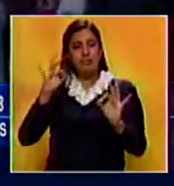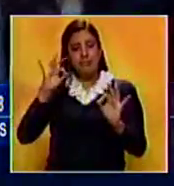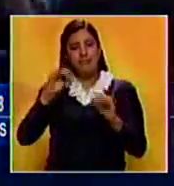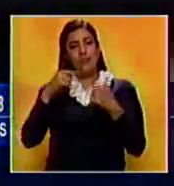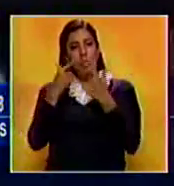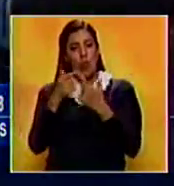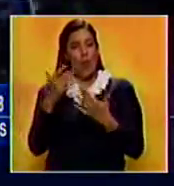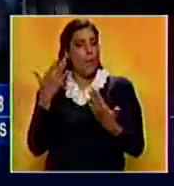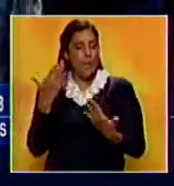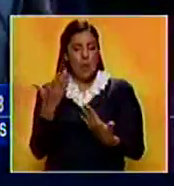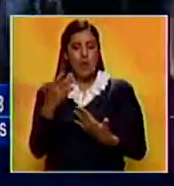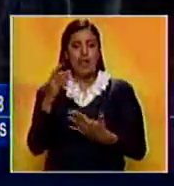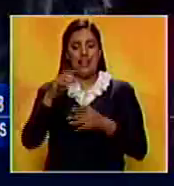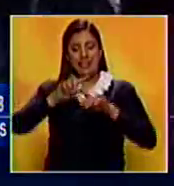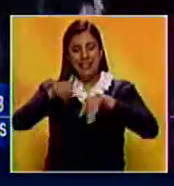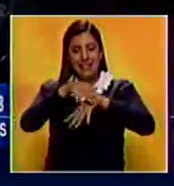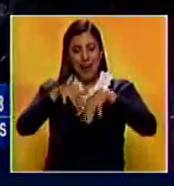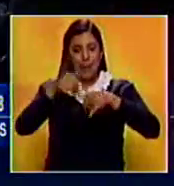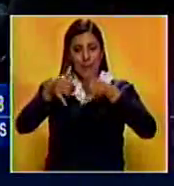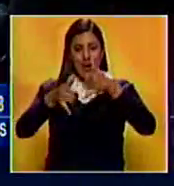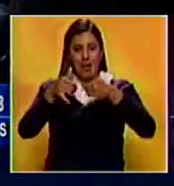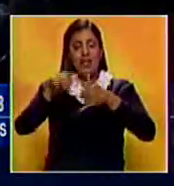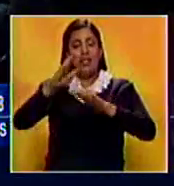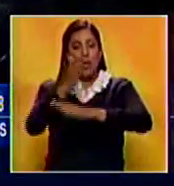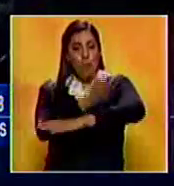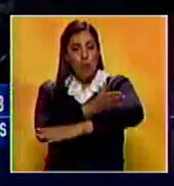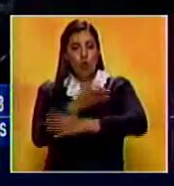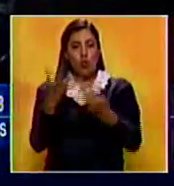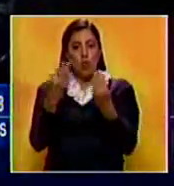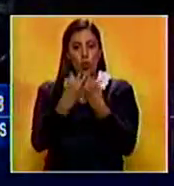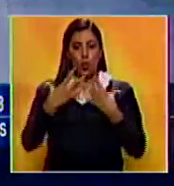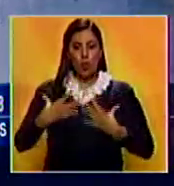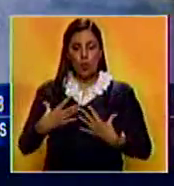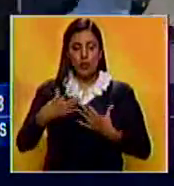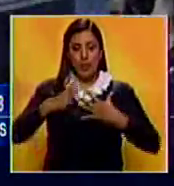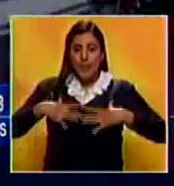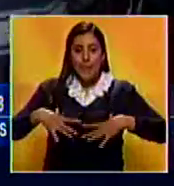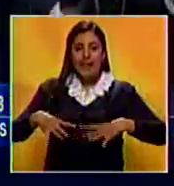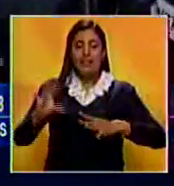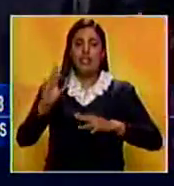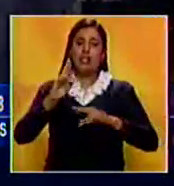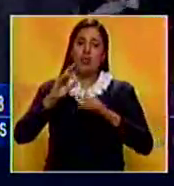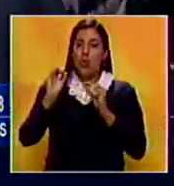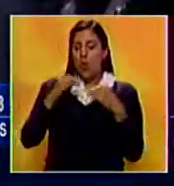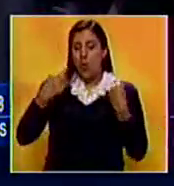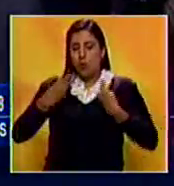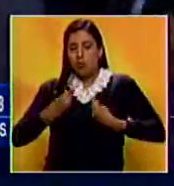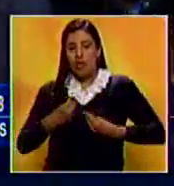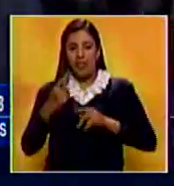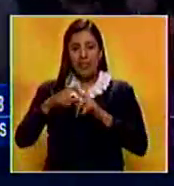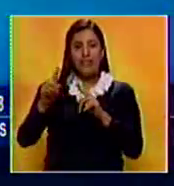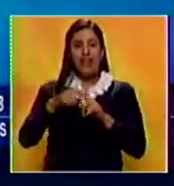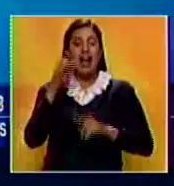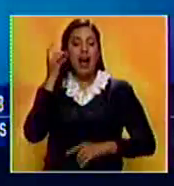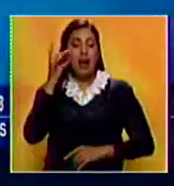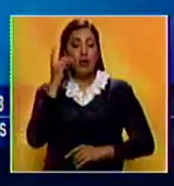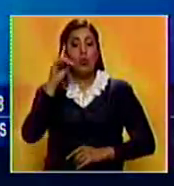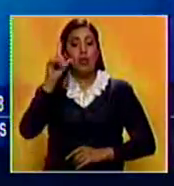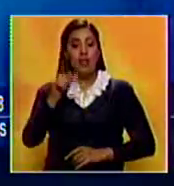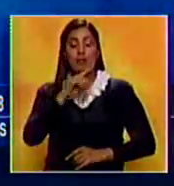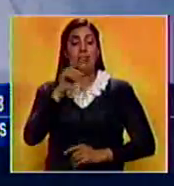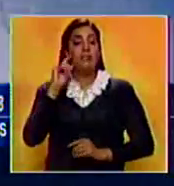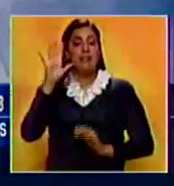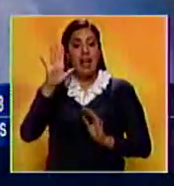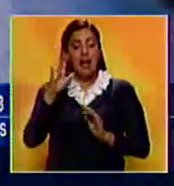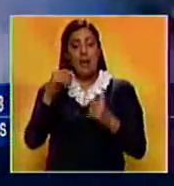en los accesorios, como los zapatos de tacón y las botas en combinación con vestidos o denim en infinitos matices de azul, acentuando el